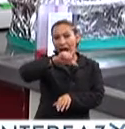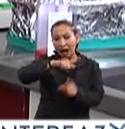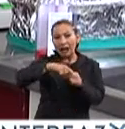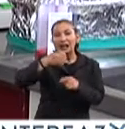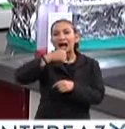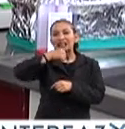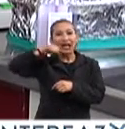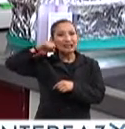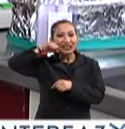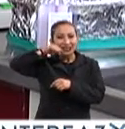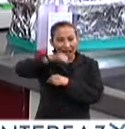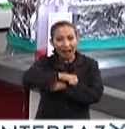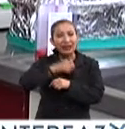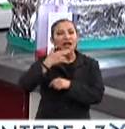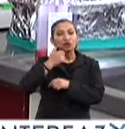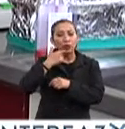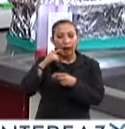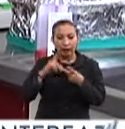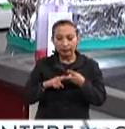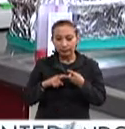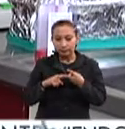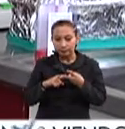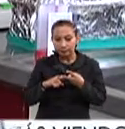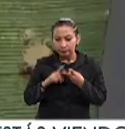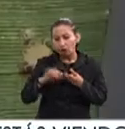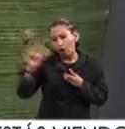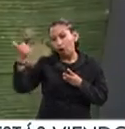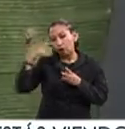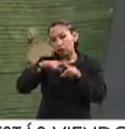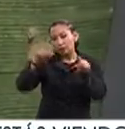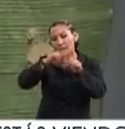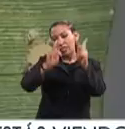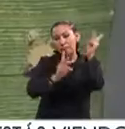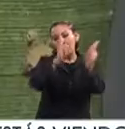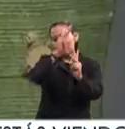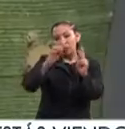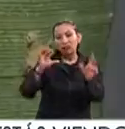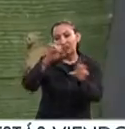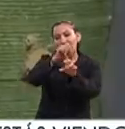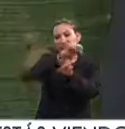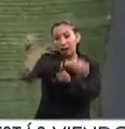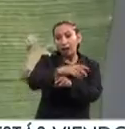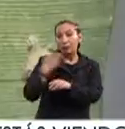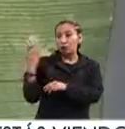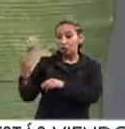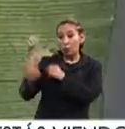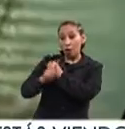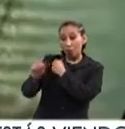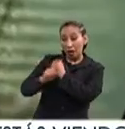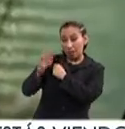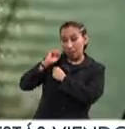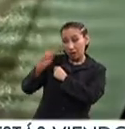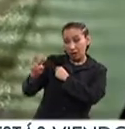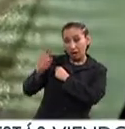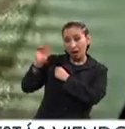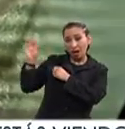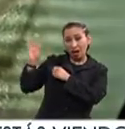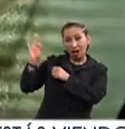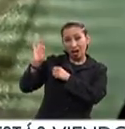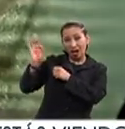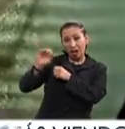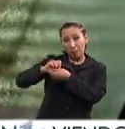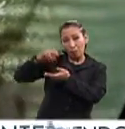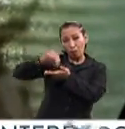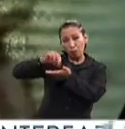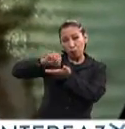la caña de azúcar también y a muchas otras plantas. Pues debido a la problemática que se presentó con el pulgón